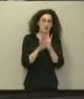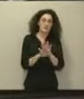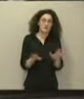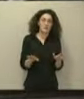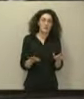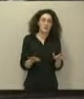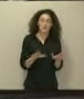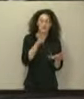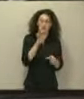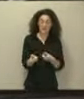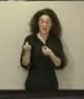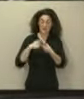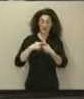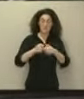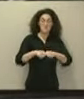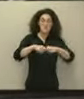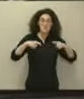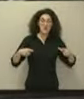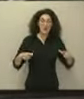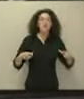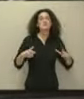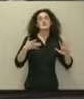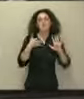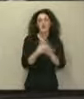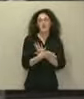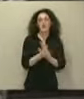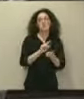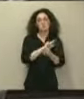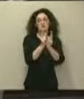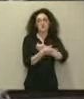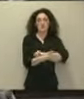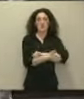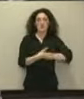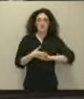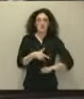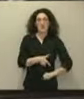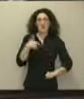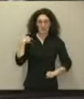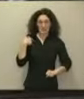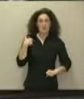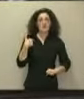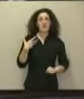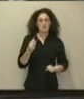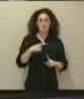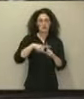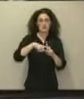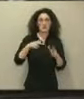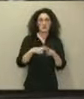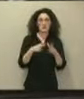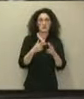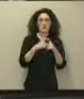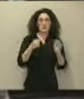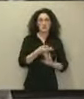esa incorporación lo que quiere decir es que hay un empobrecimiento general de importantes capas de la sociedad asturiana y no